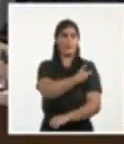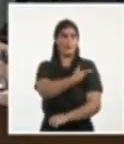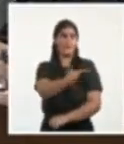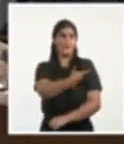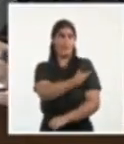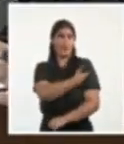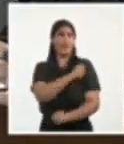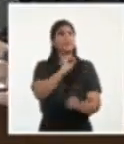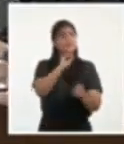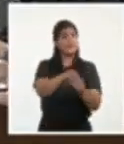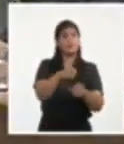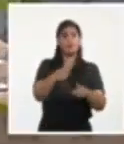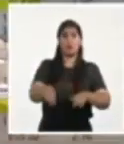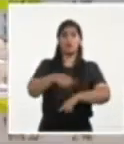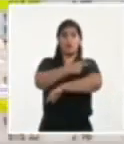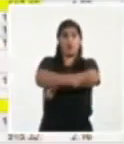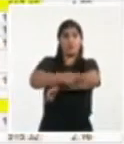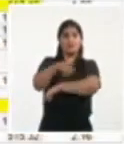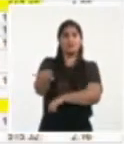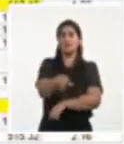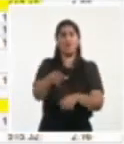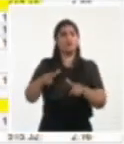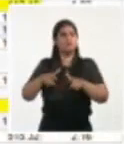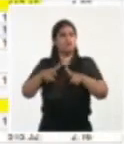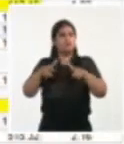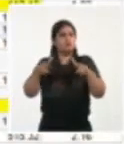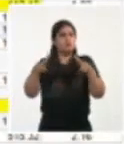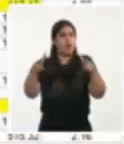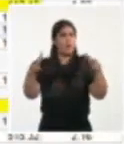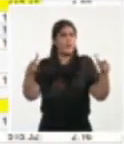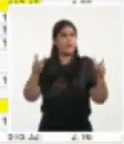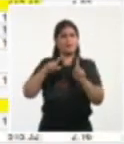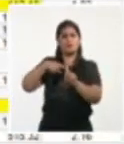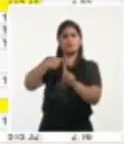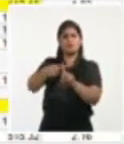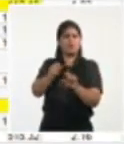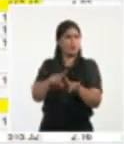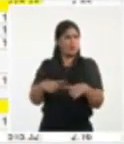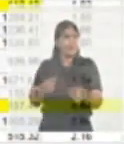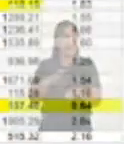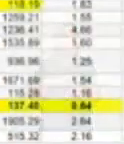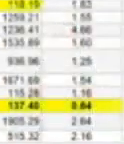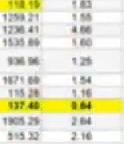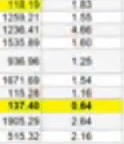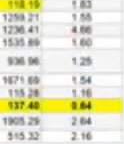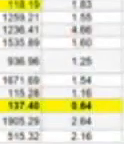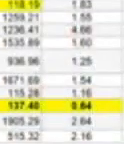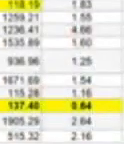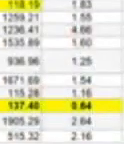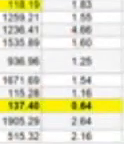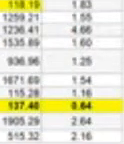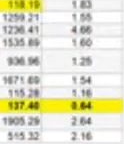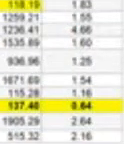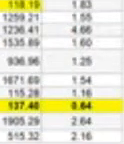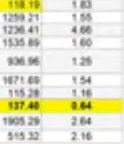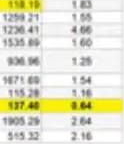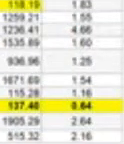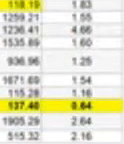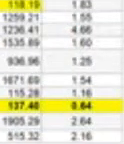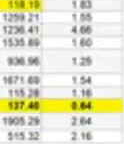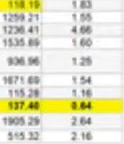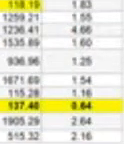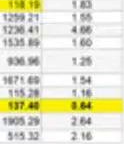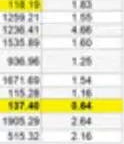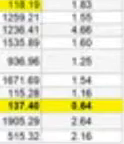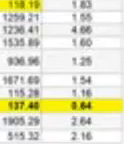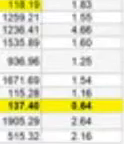pandémicos. ¿Por qué? Porque está la manifestación de esas nuevas cepas. De nuevas cepas incluso que son más inefectivas algunas de las vacunas